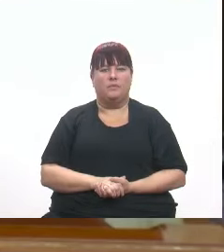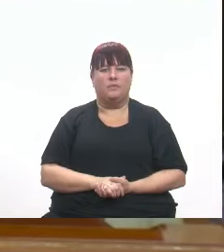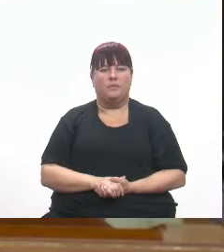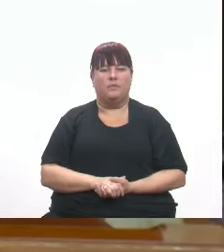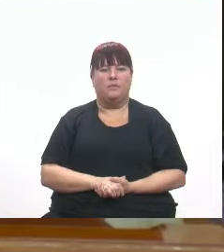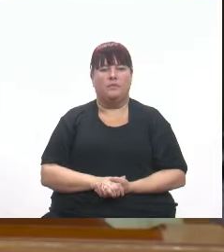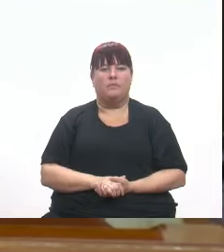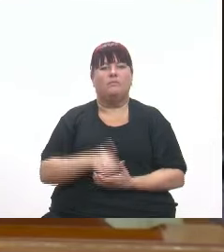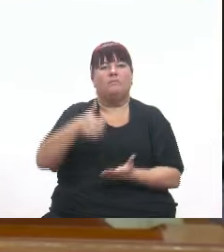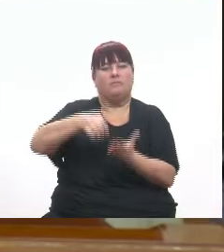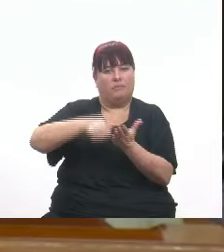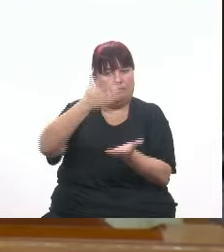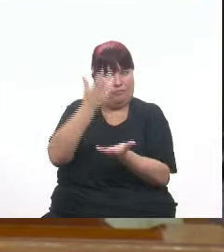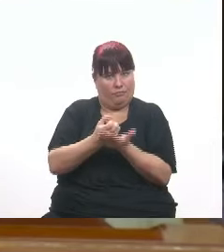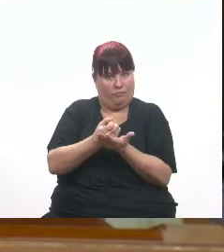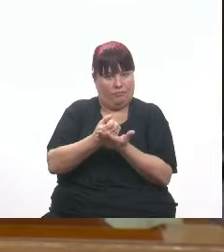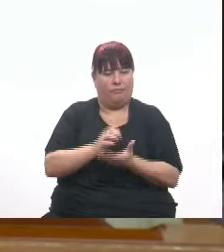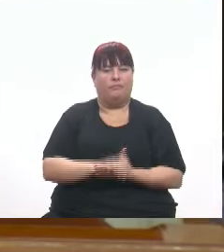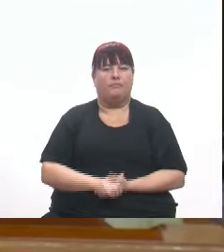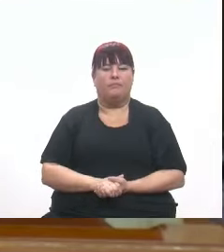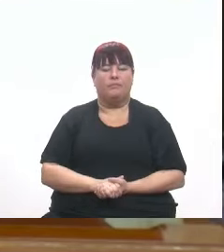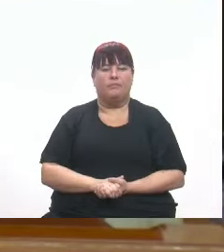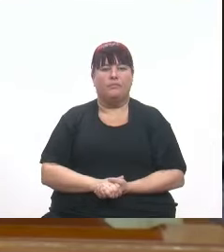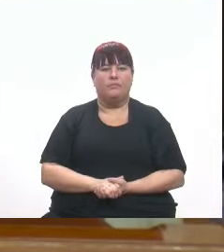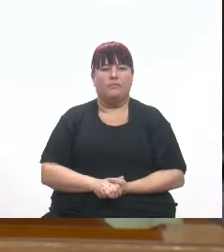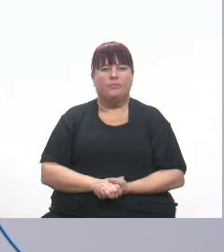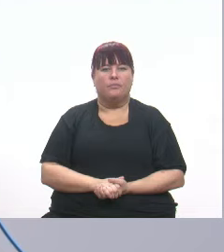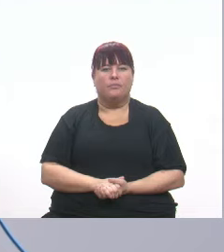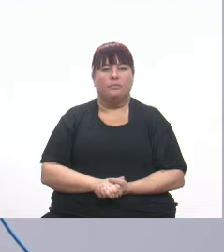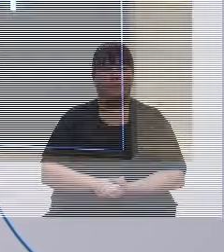Por medios electrónicos.